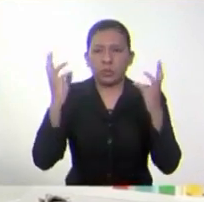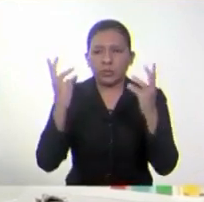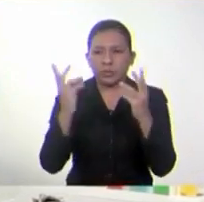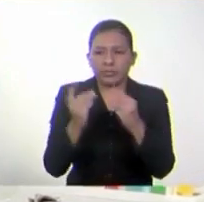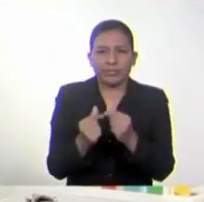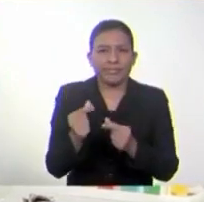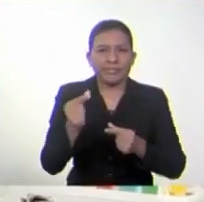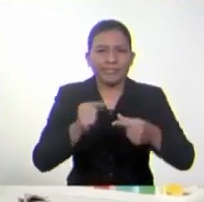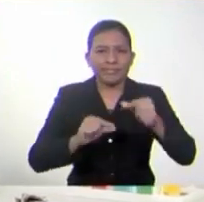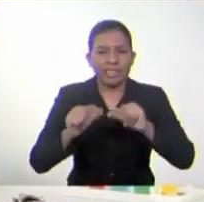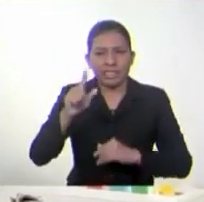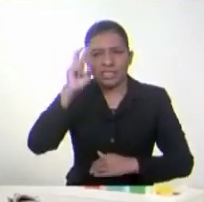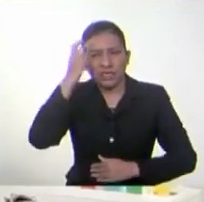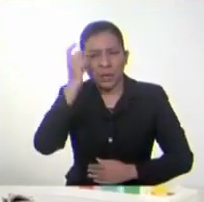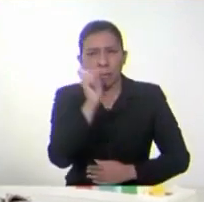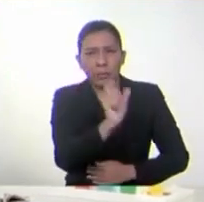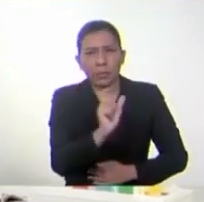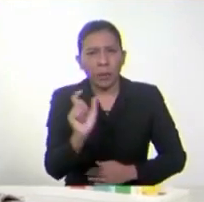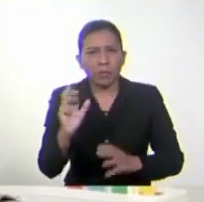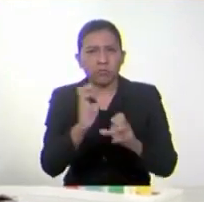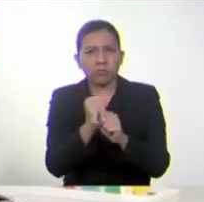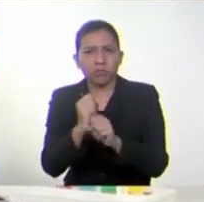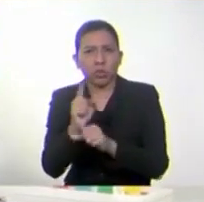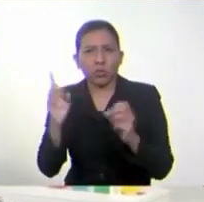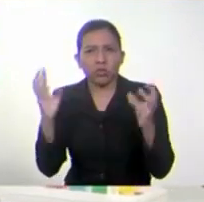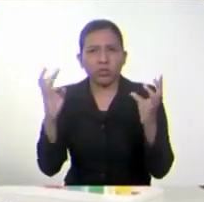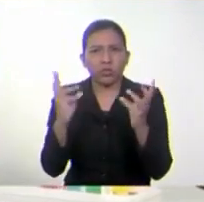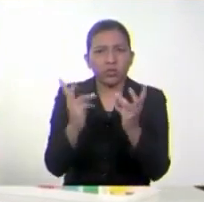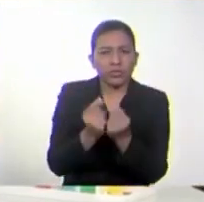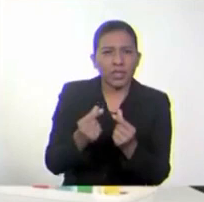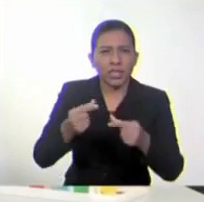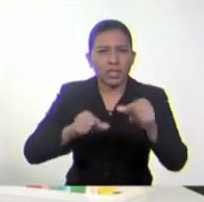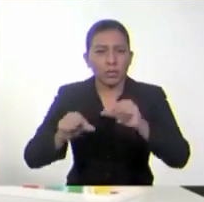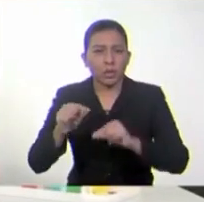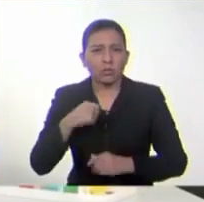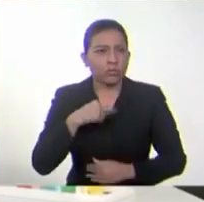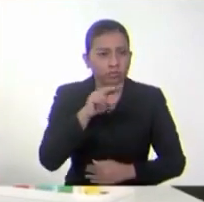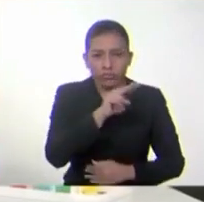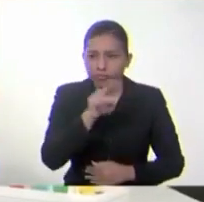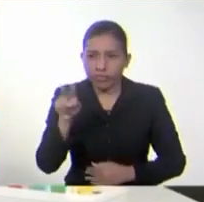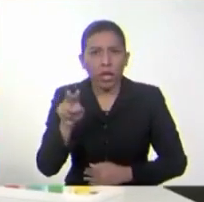aquellas simbologías que involucran una ecuación química y cómo es la lectura correcta de ella.